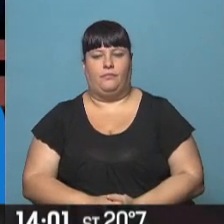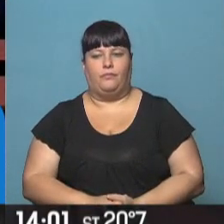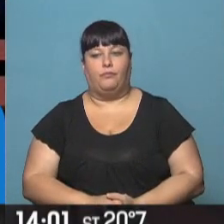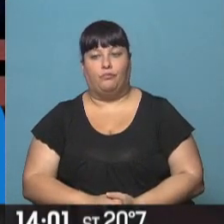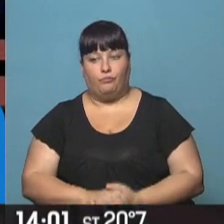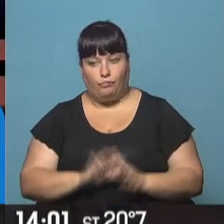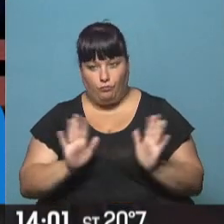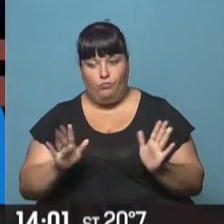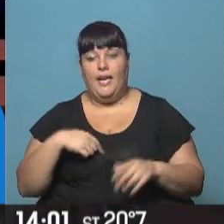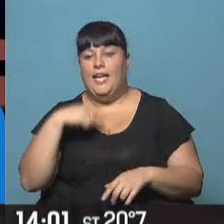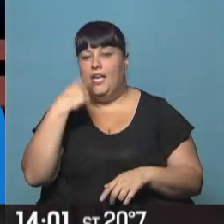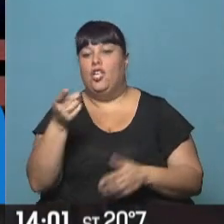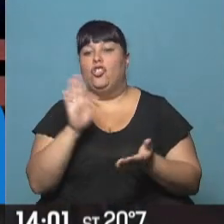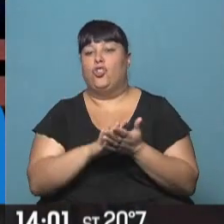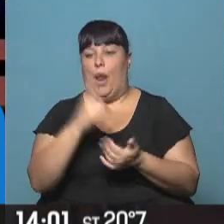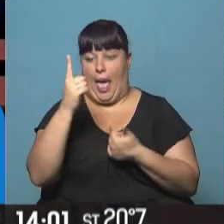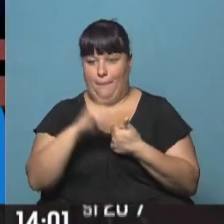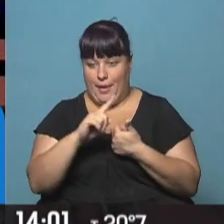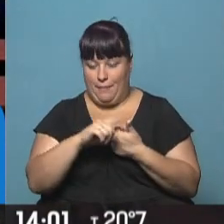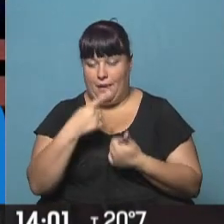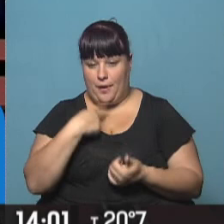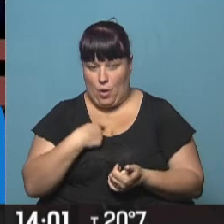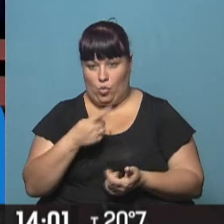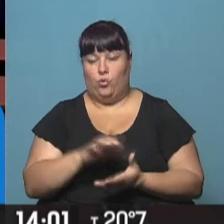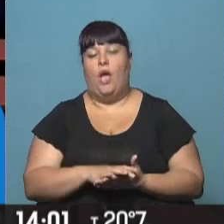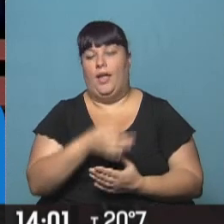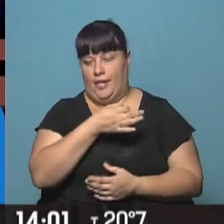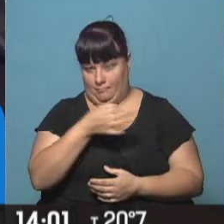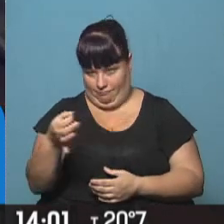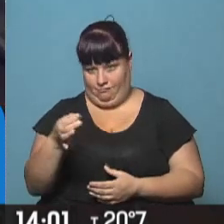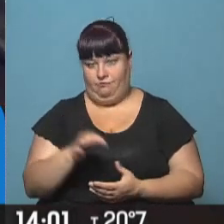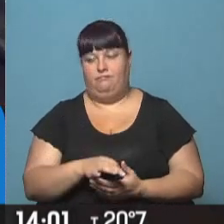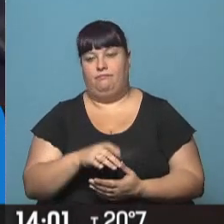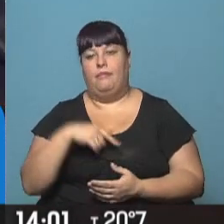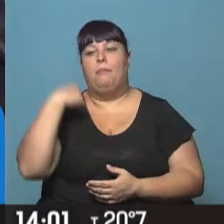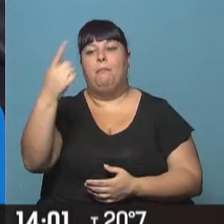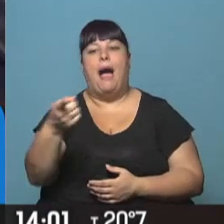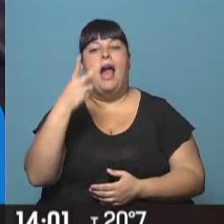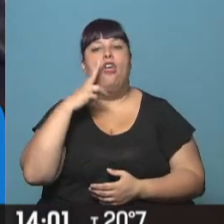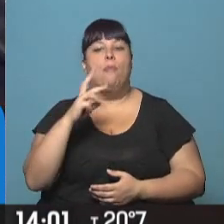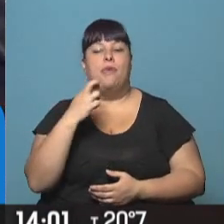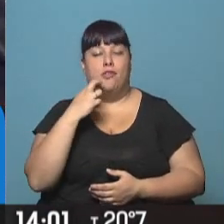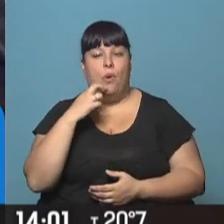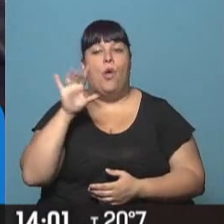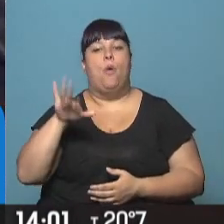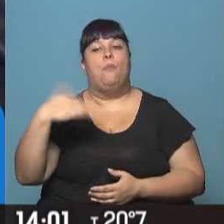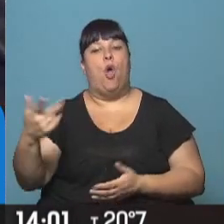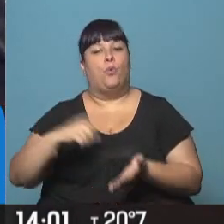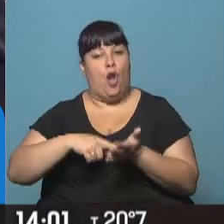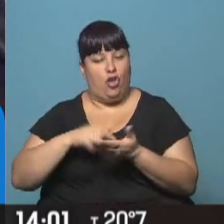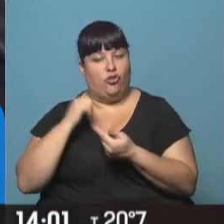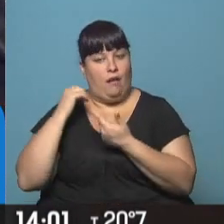Bueno, te contesto la primera pregunta. Efectivamente, hacia el 2019, la provincia de Buenos